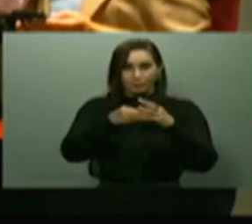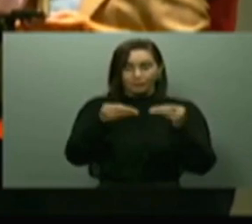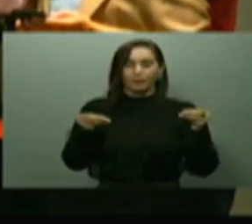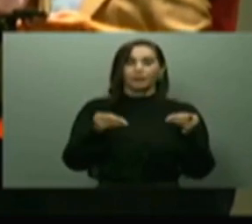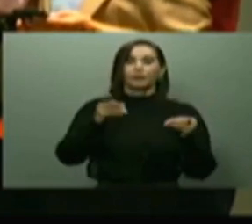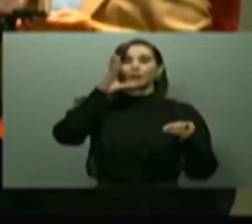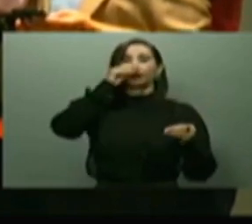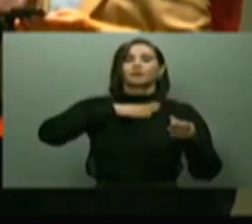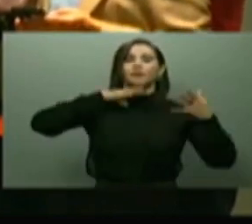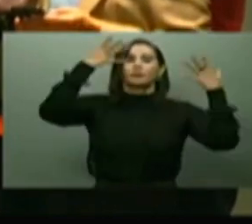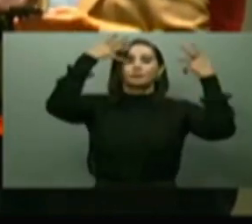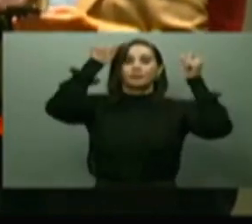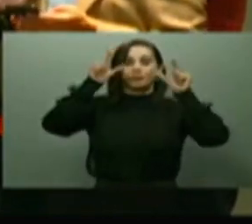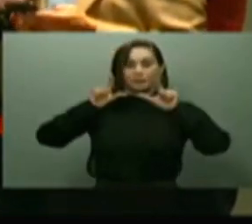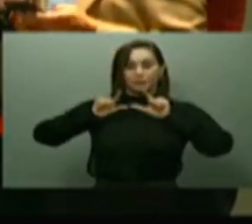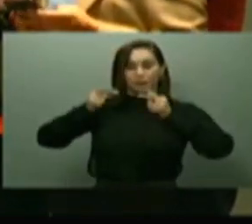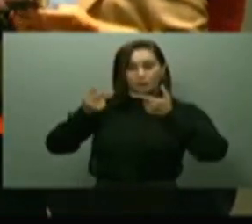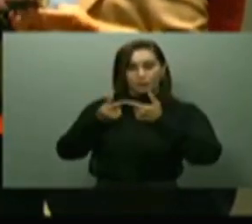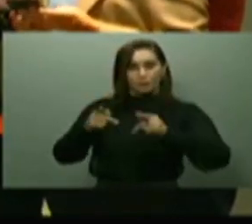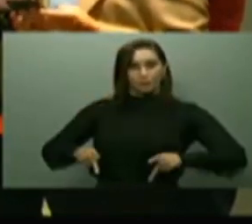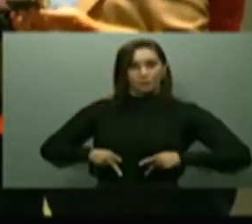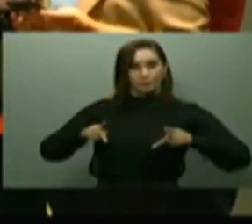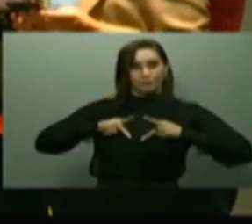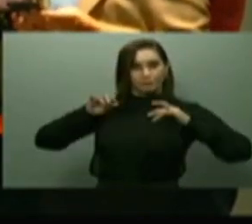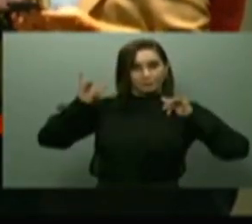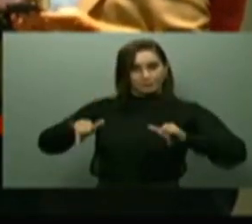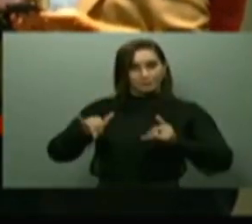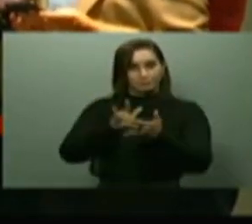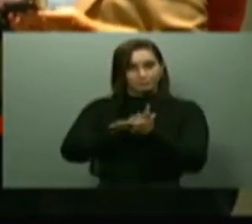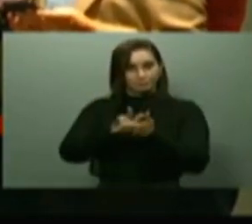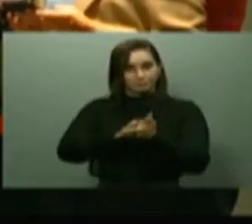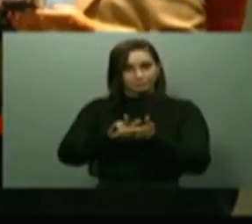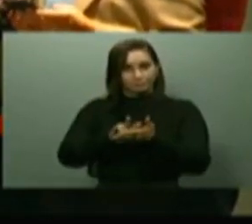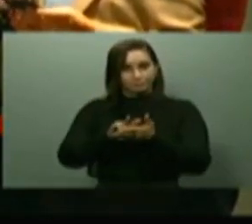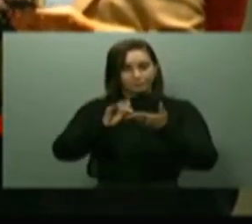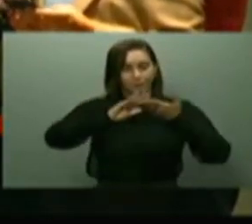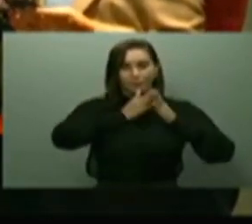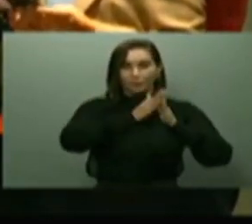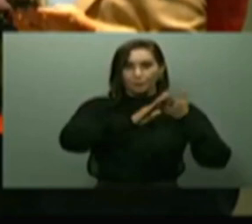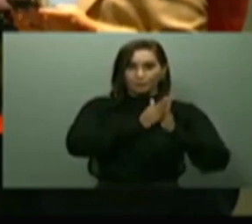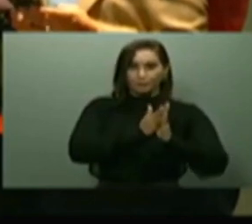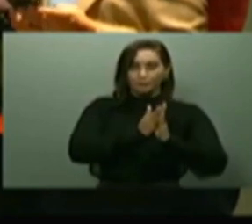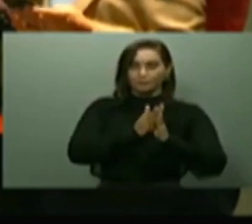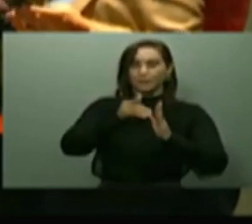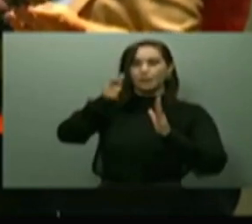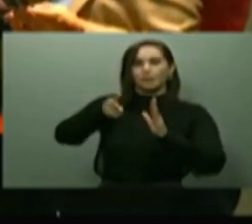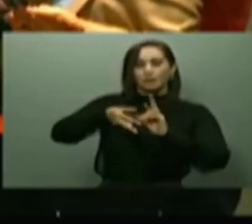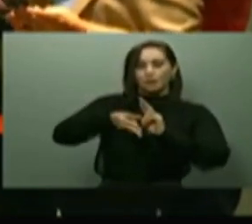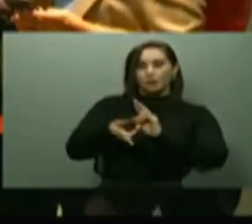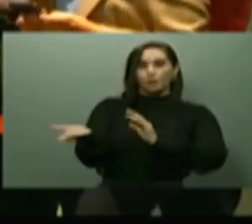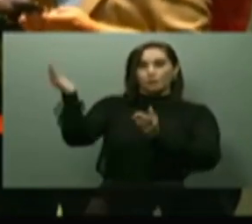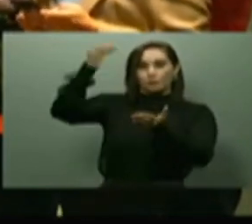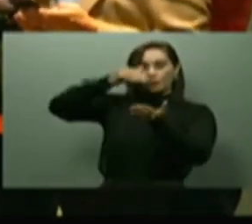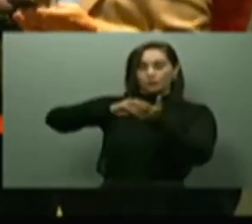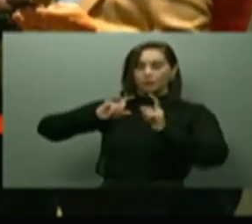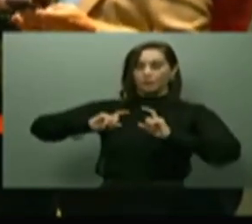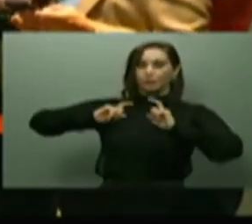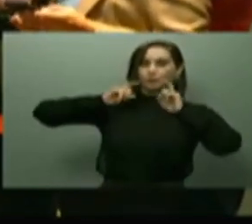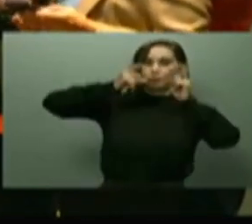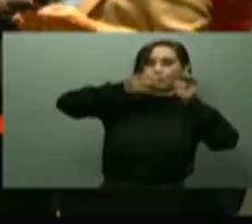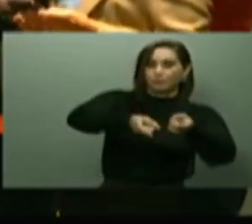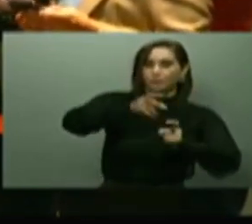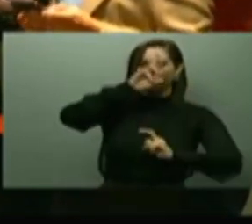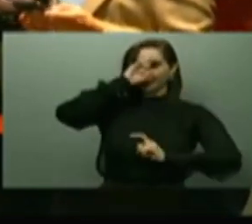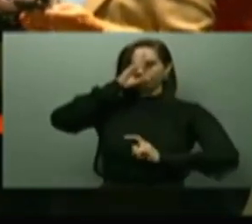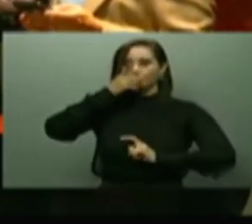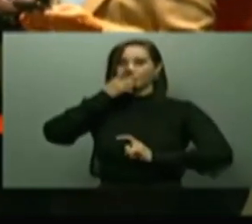presidente, la diáspora que viven aquí tiene un anhelo: retornar a la República Dominicana para